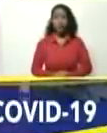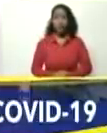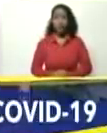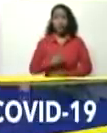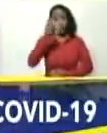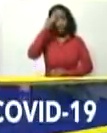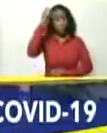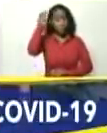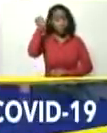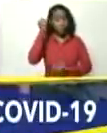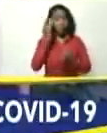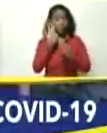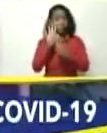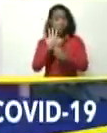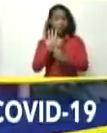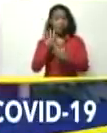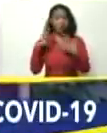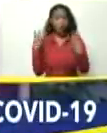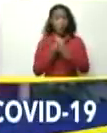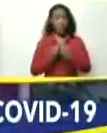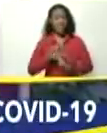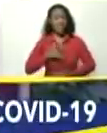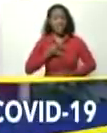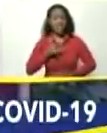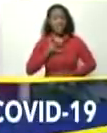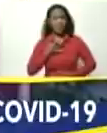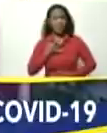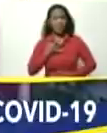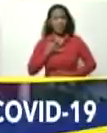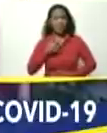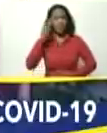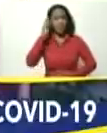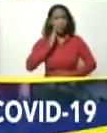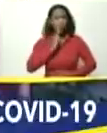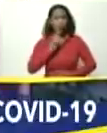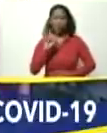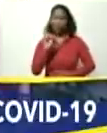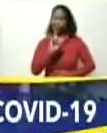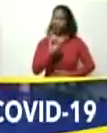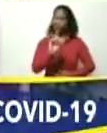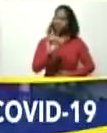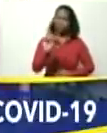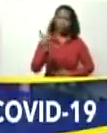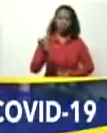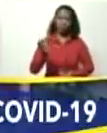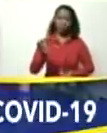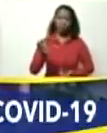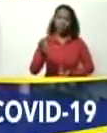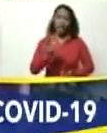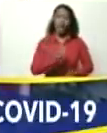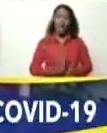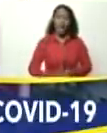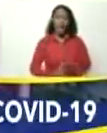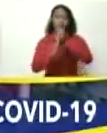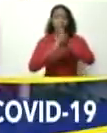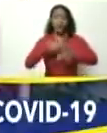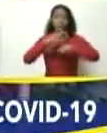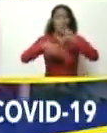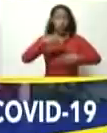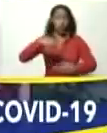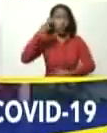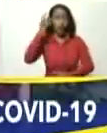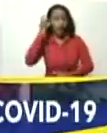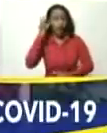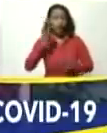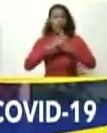Nazaret, compañera sentimental de Simón Bolívar, ¿no? Líder revolucionaria